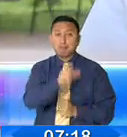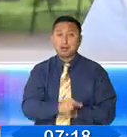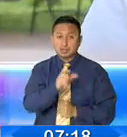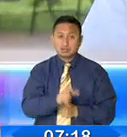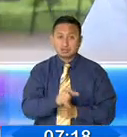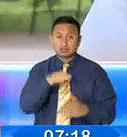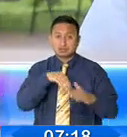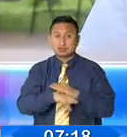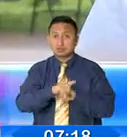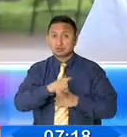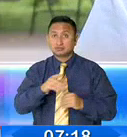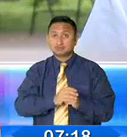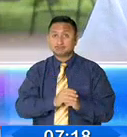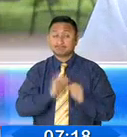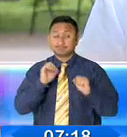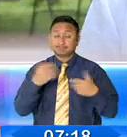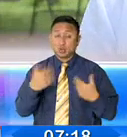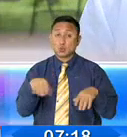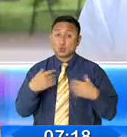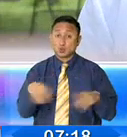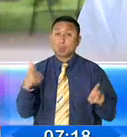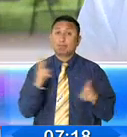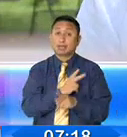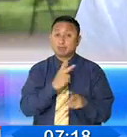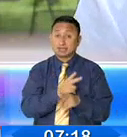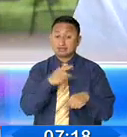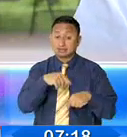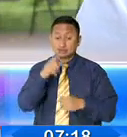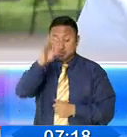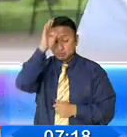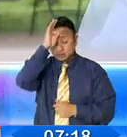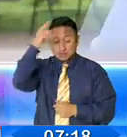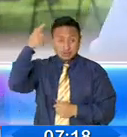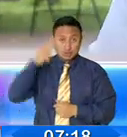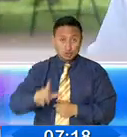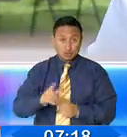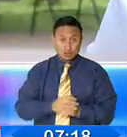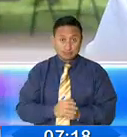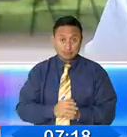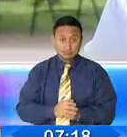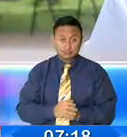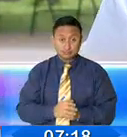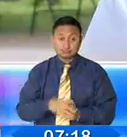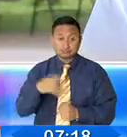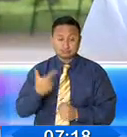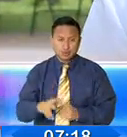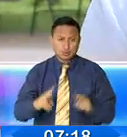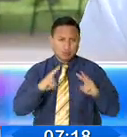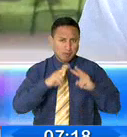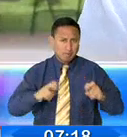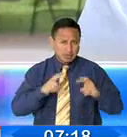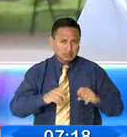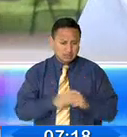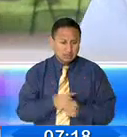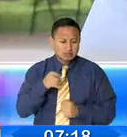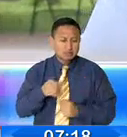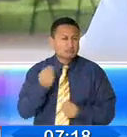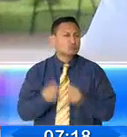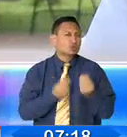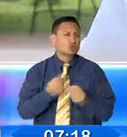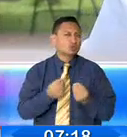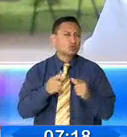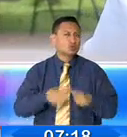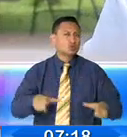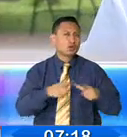con delicados en cuidados intensivos en el Hospital de Loja, el Seguro Social. Estamos investigando el recorrido y dónde ha